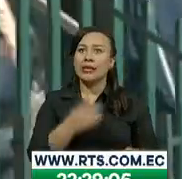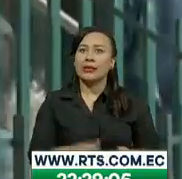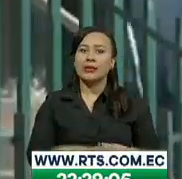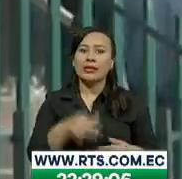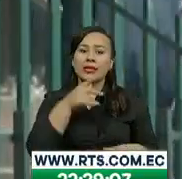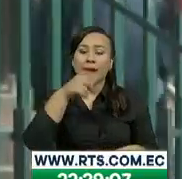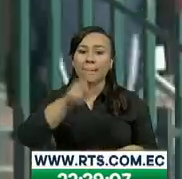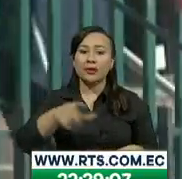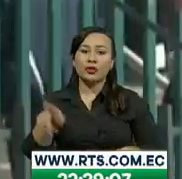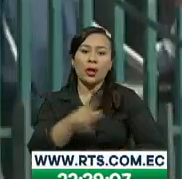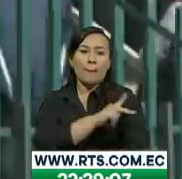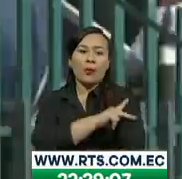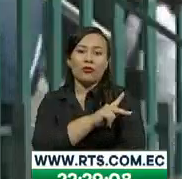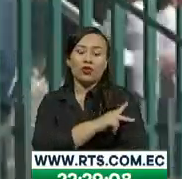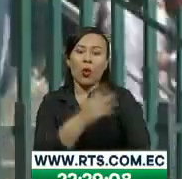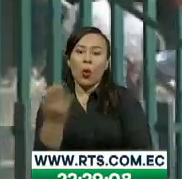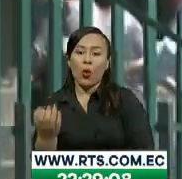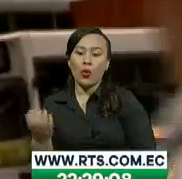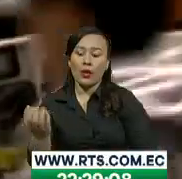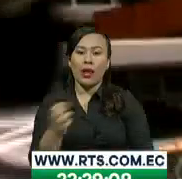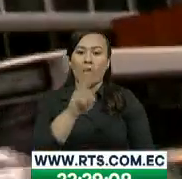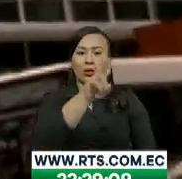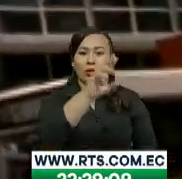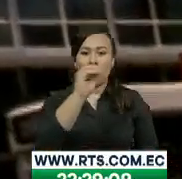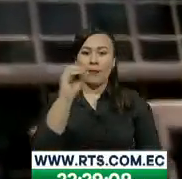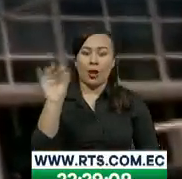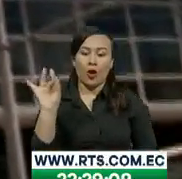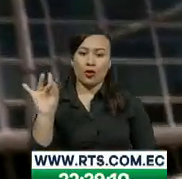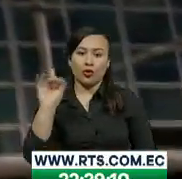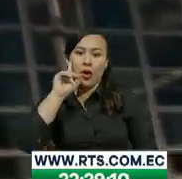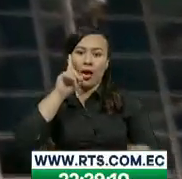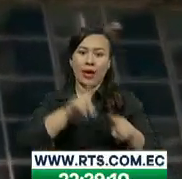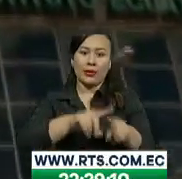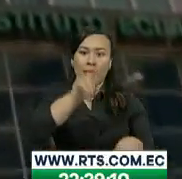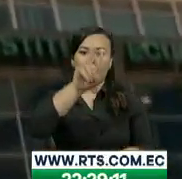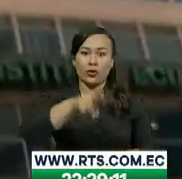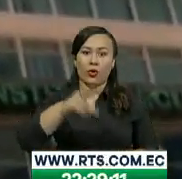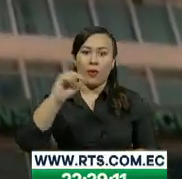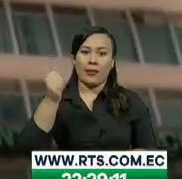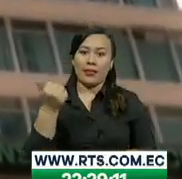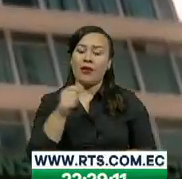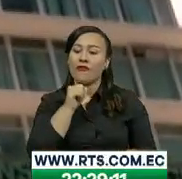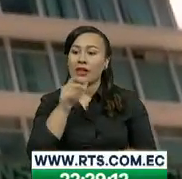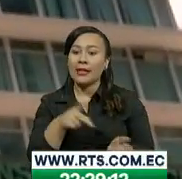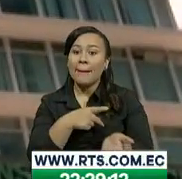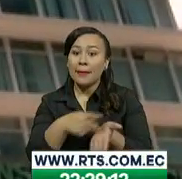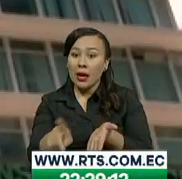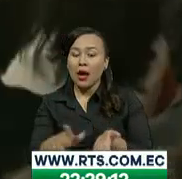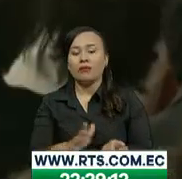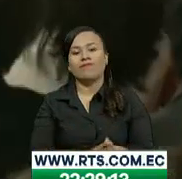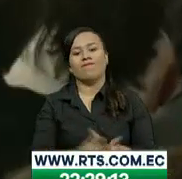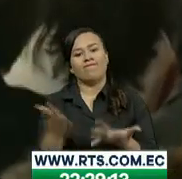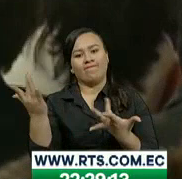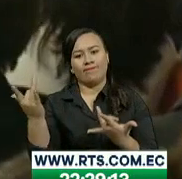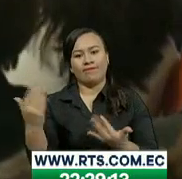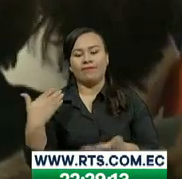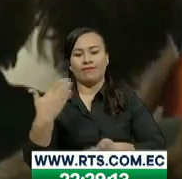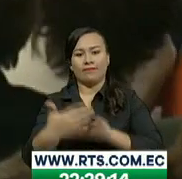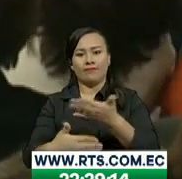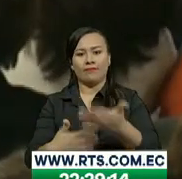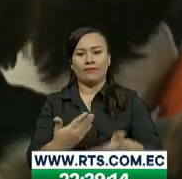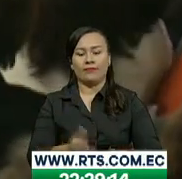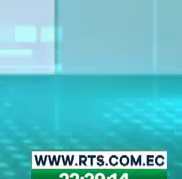profesores jubilados desde 2008 hasta 2010 que no recibieron la bonificación completa de su jubilación. Informó Javier Gallo.